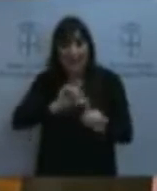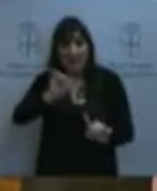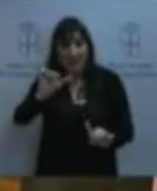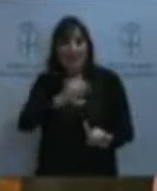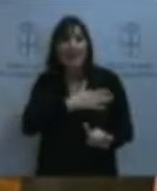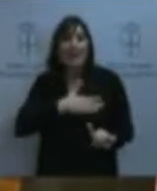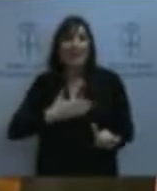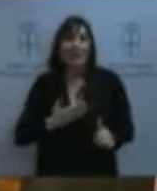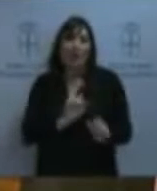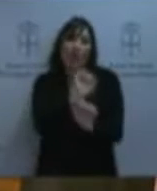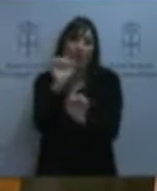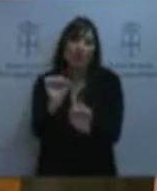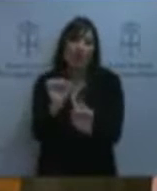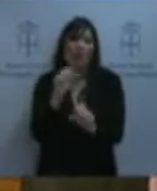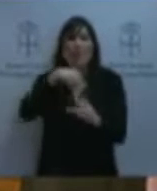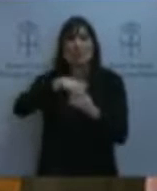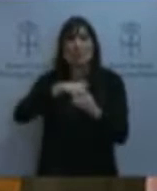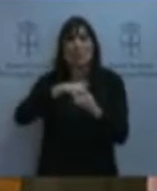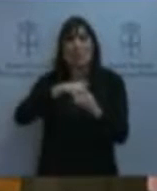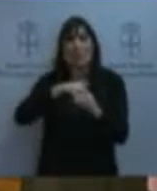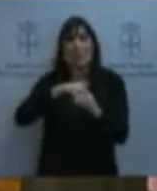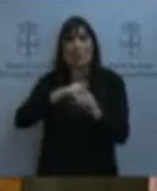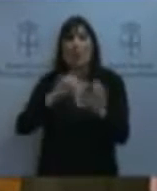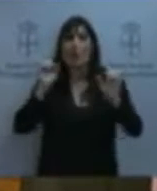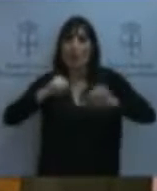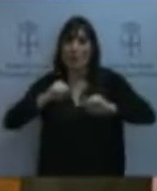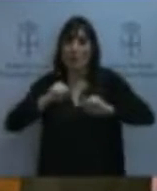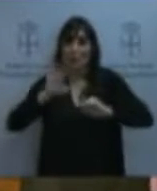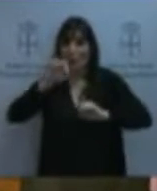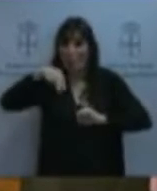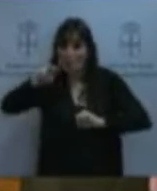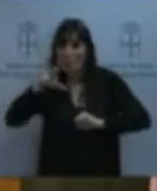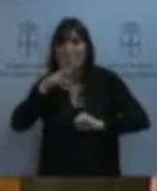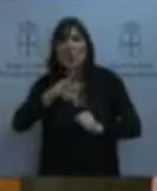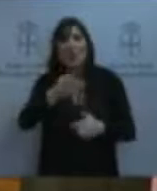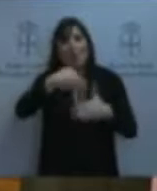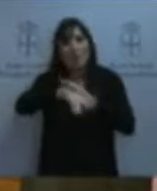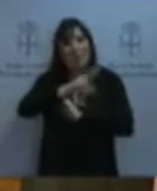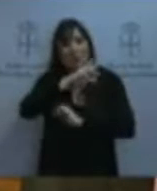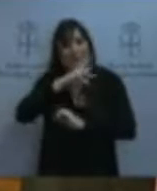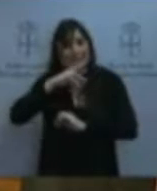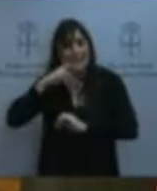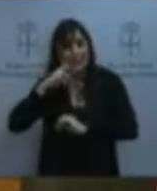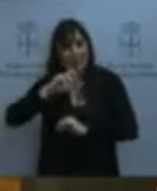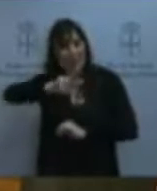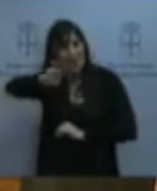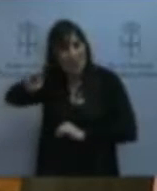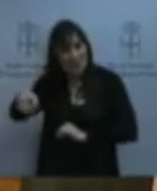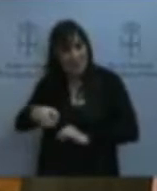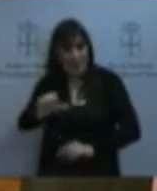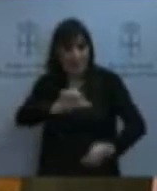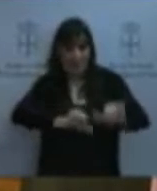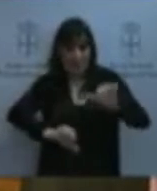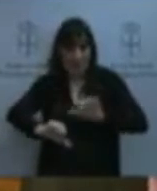de Naciones Unidas para la Conservación de la Biodiversidad, llamado Convenio de Diversidad Biológica, CDB, en el marco también